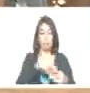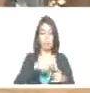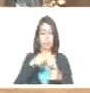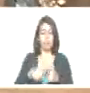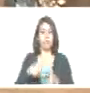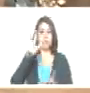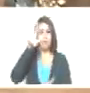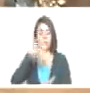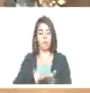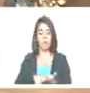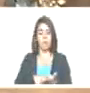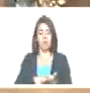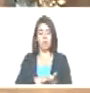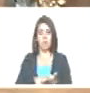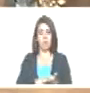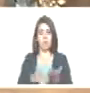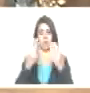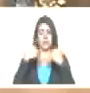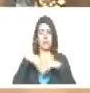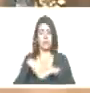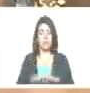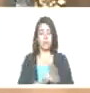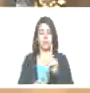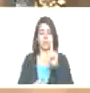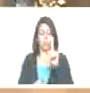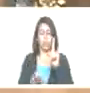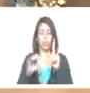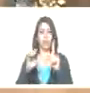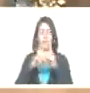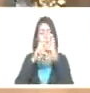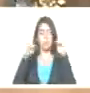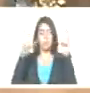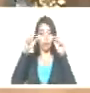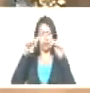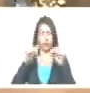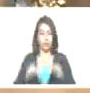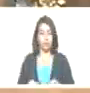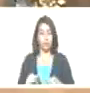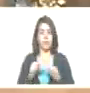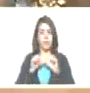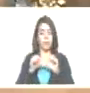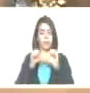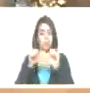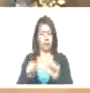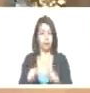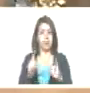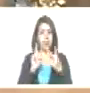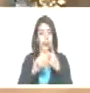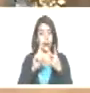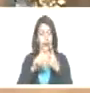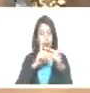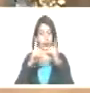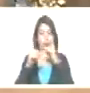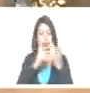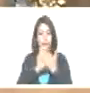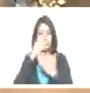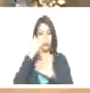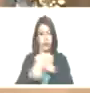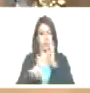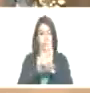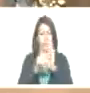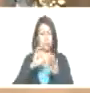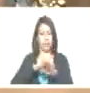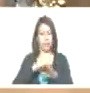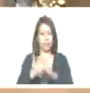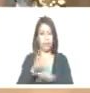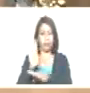aprobada. Punto número uno del orden del día. Continuación de la segunda discusión del proyecto de ley para la protección